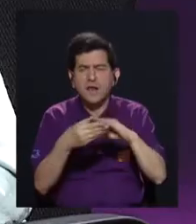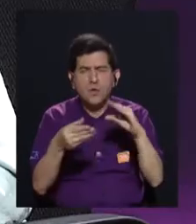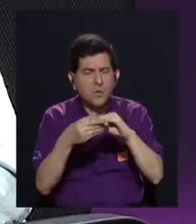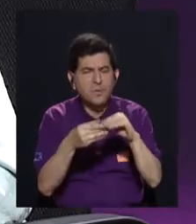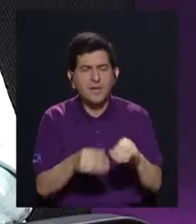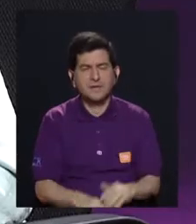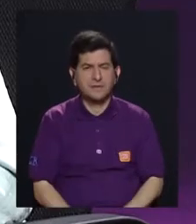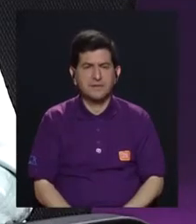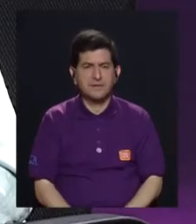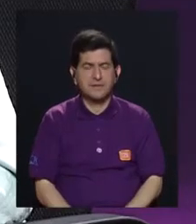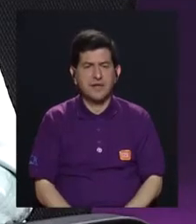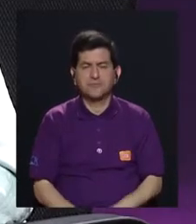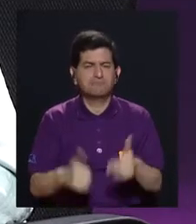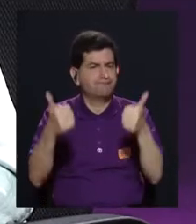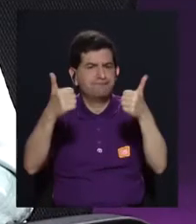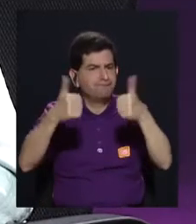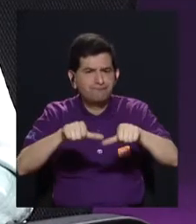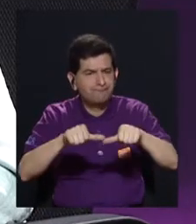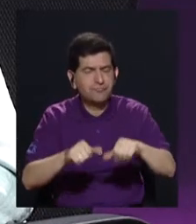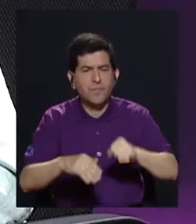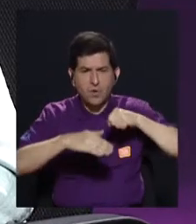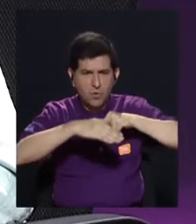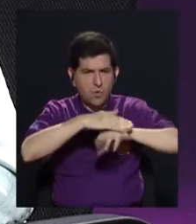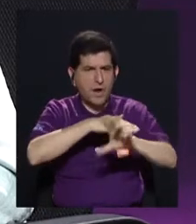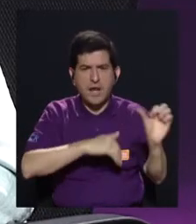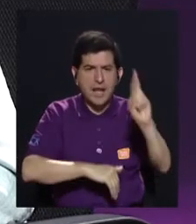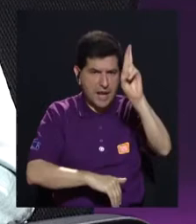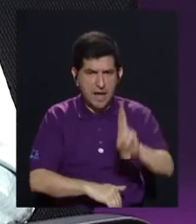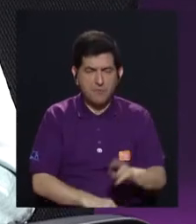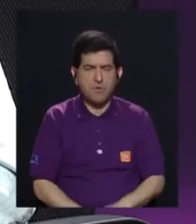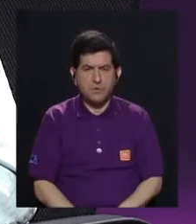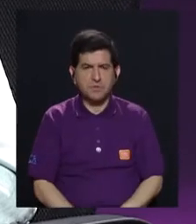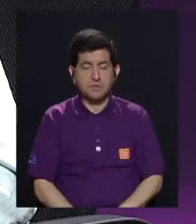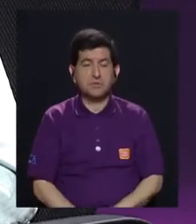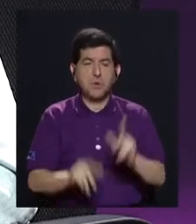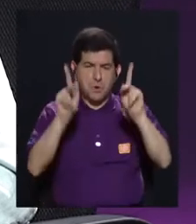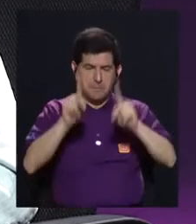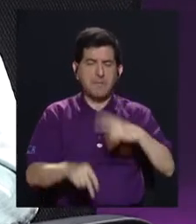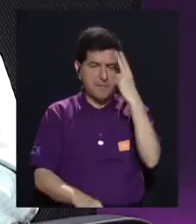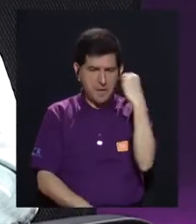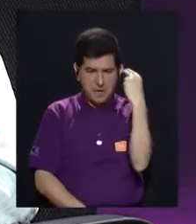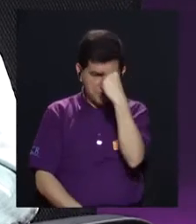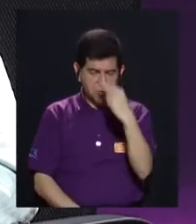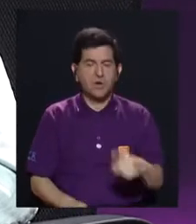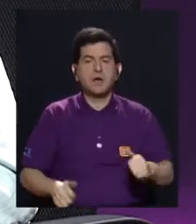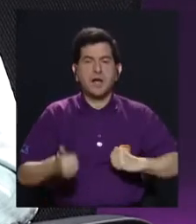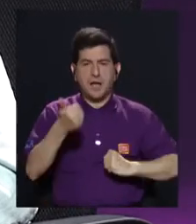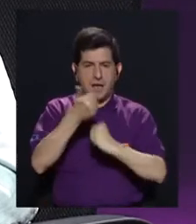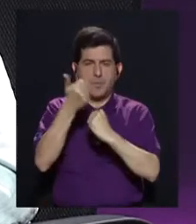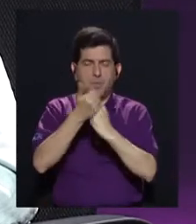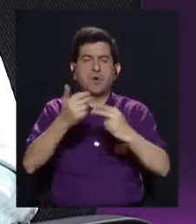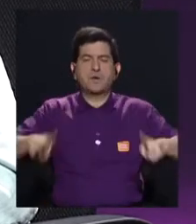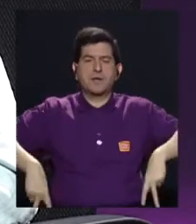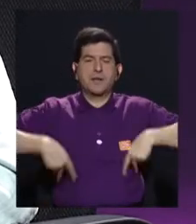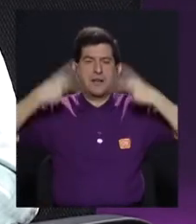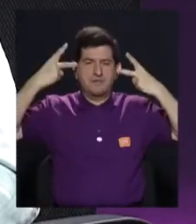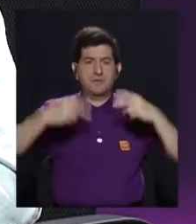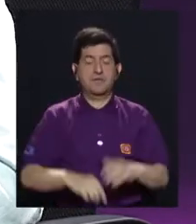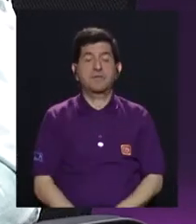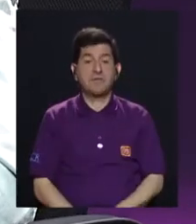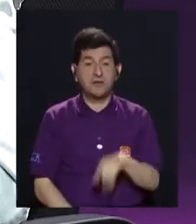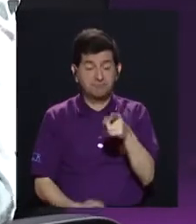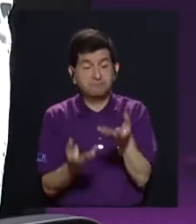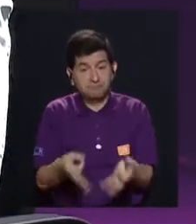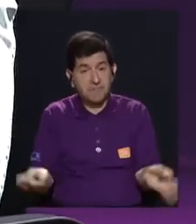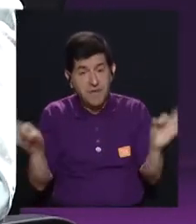que no está de acuerdo con el aborto en costa rica es una persona católica y apoyo a la vida eso me parece muy